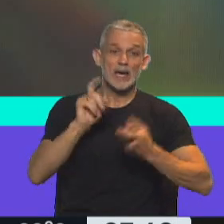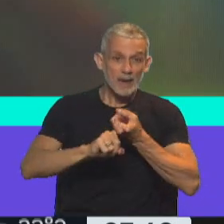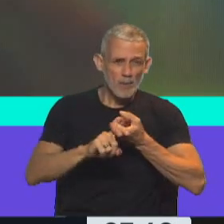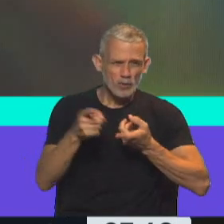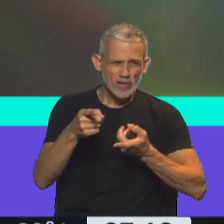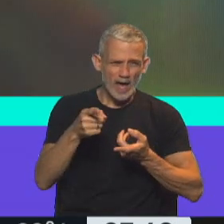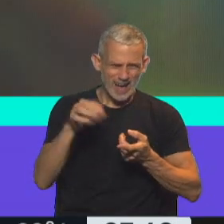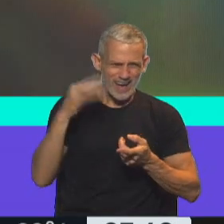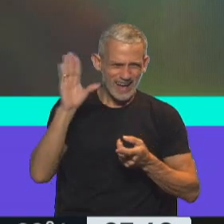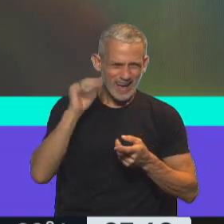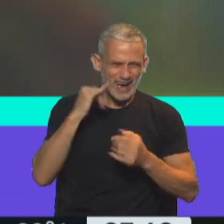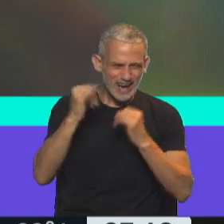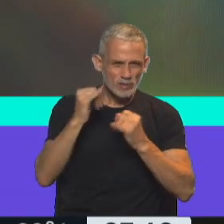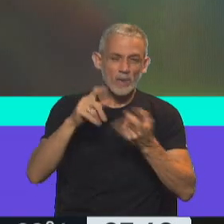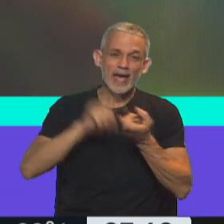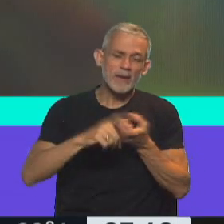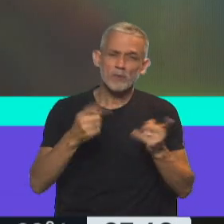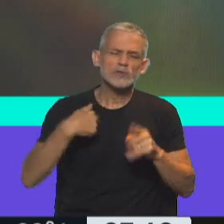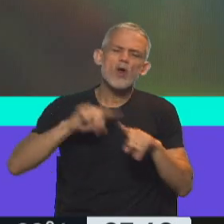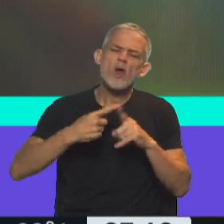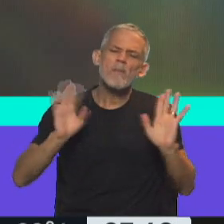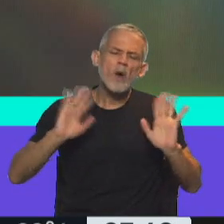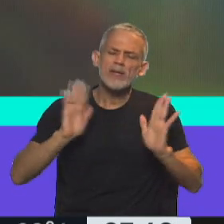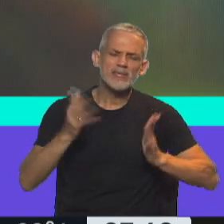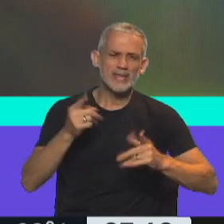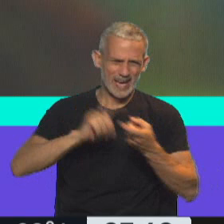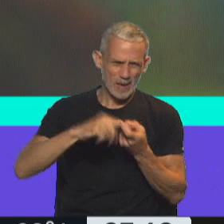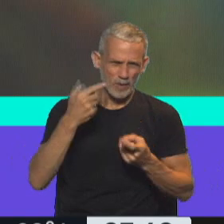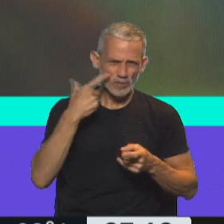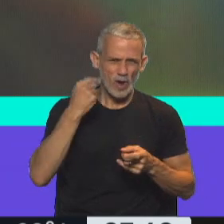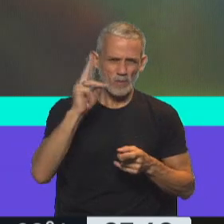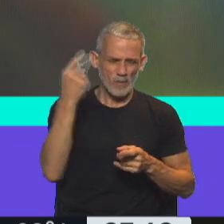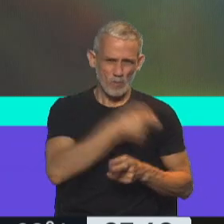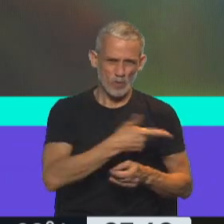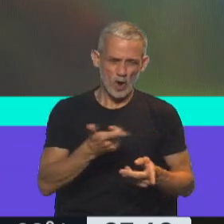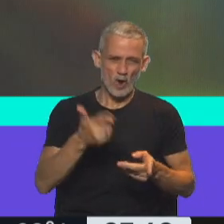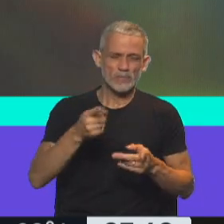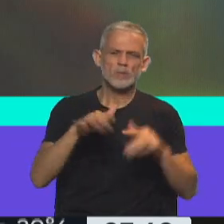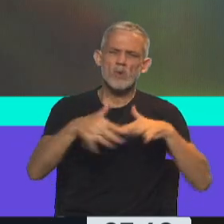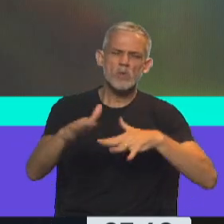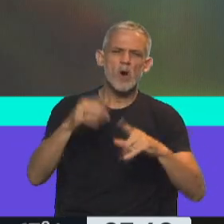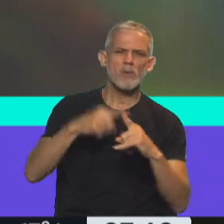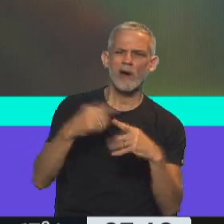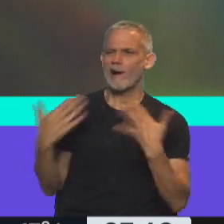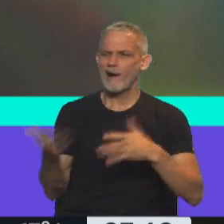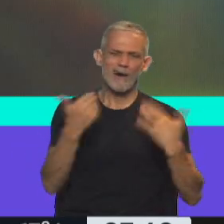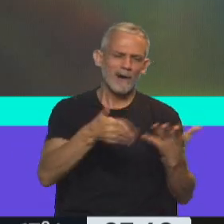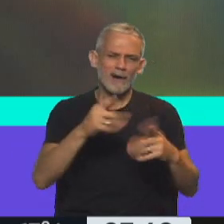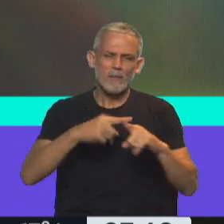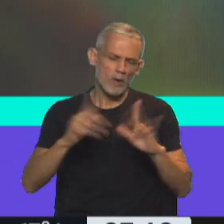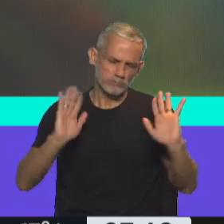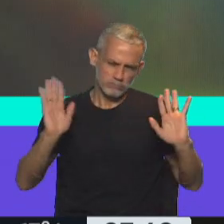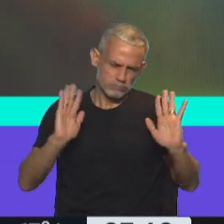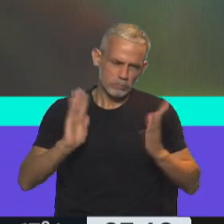Si mal no recuerdo, que decía, esto no es política, se refería a que no hubo una movilización partidario-política respecto a lo que